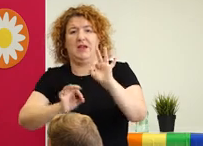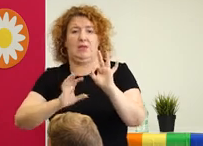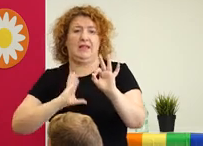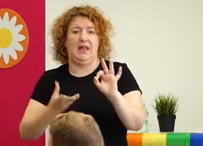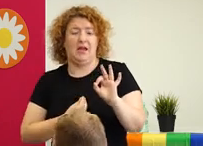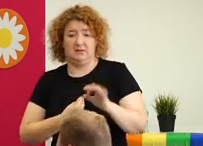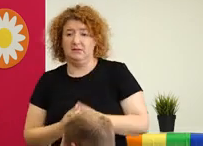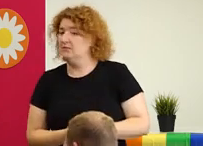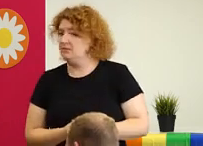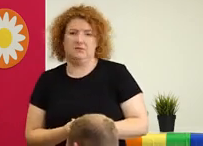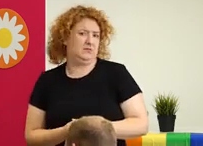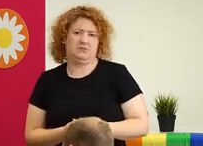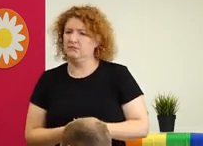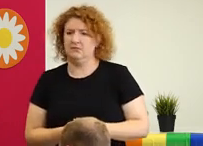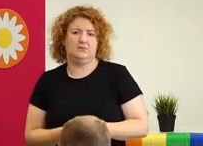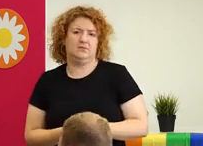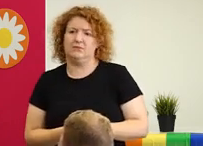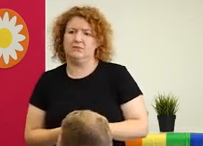No se puede ganar.